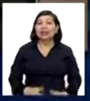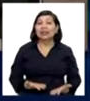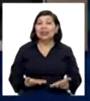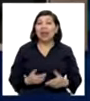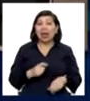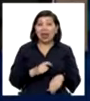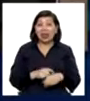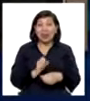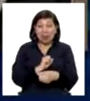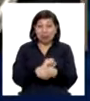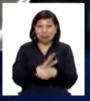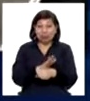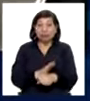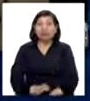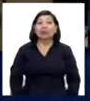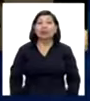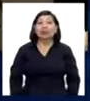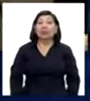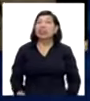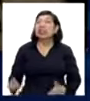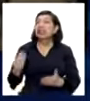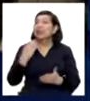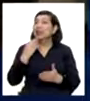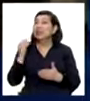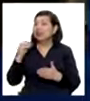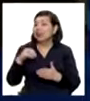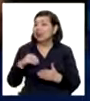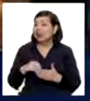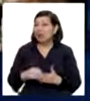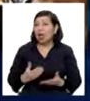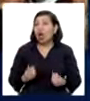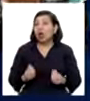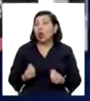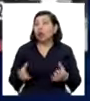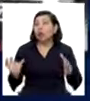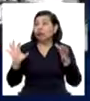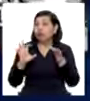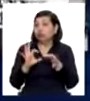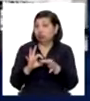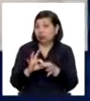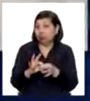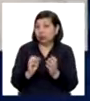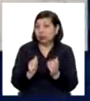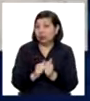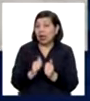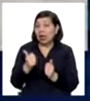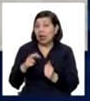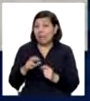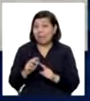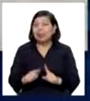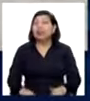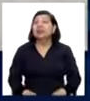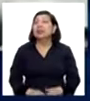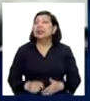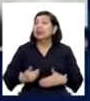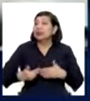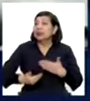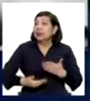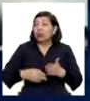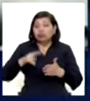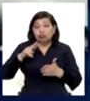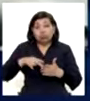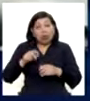justamente en la época de pandemia la implementaron con aliados estratégicos del LAP. Y a través de